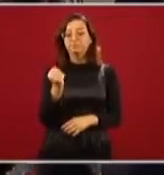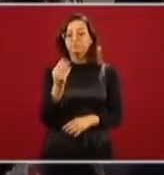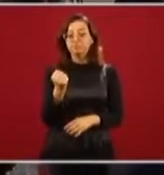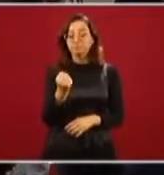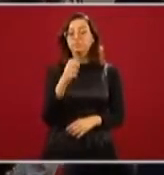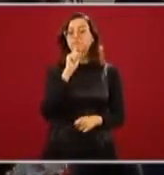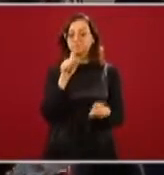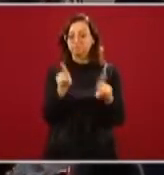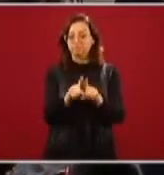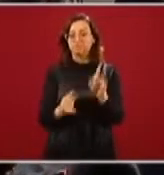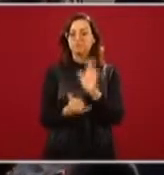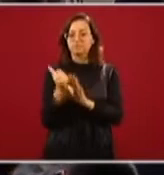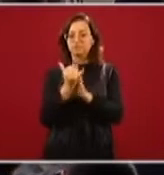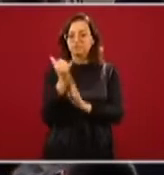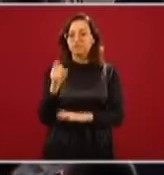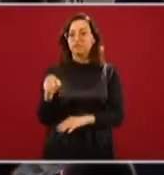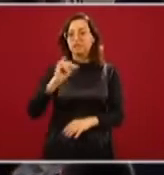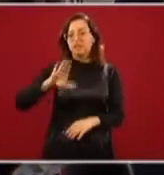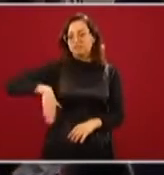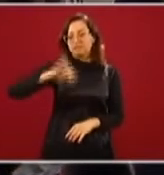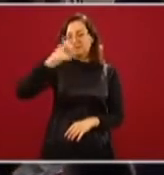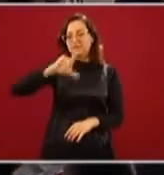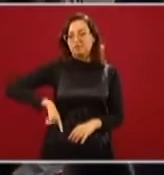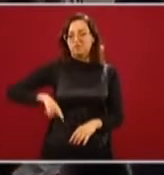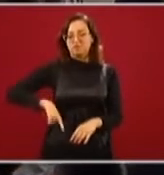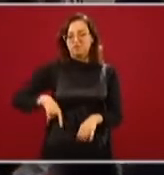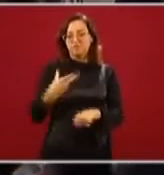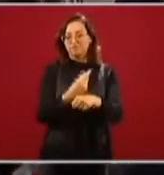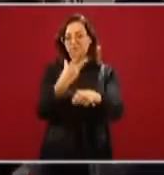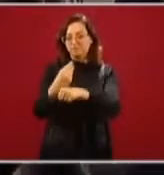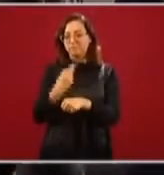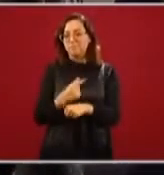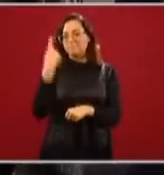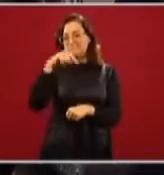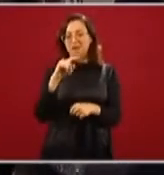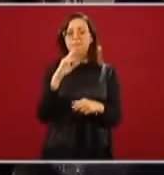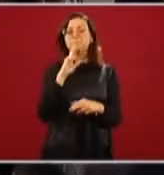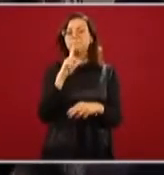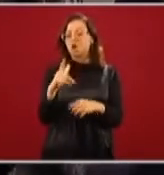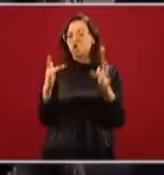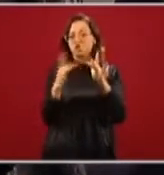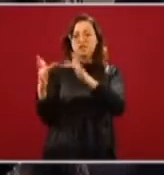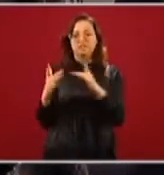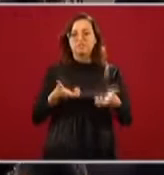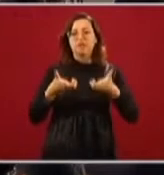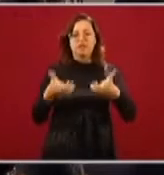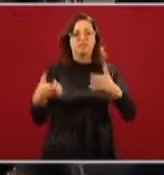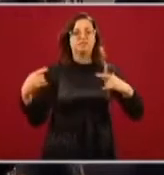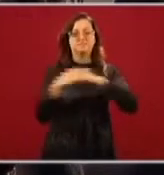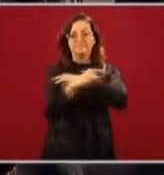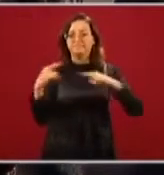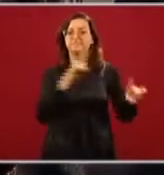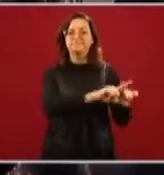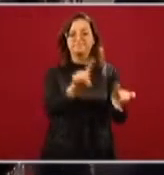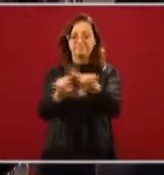obras viales que mencionó la jefa de gobierno hace un momento para mejorar la conectividad del Aeropuerto Internacional de la Ciudad de México con estas vías de